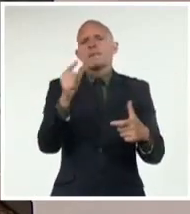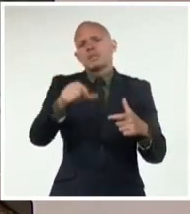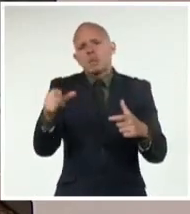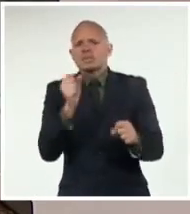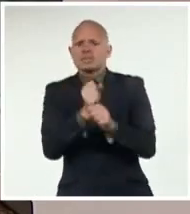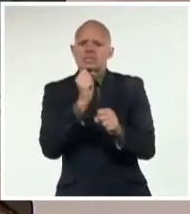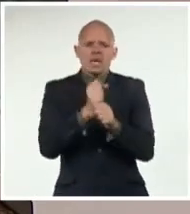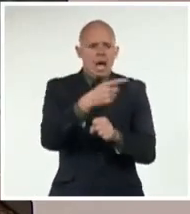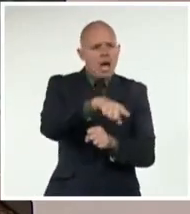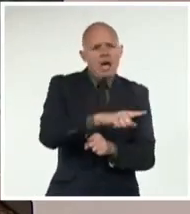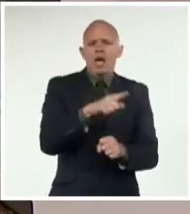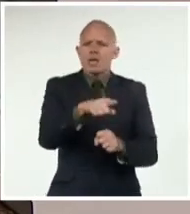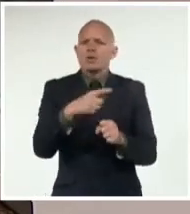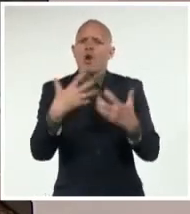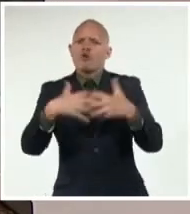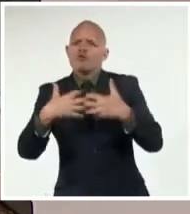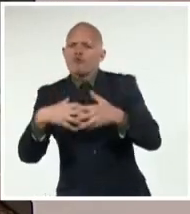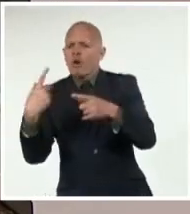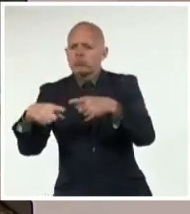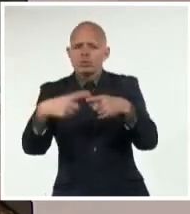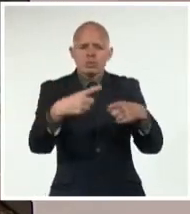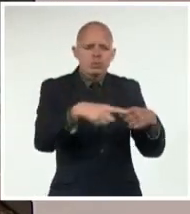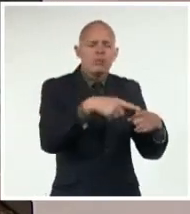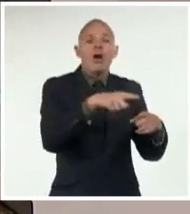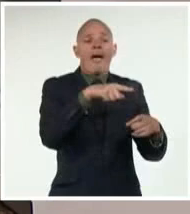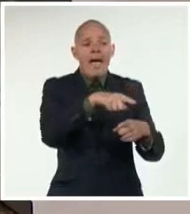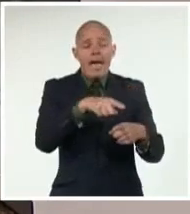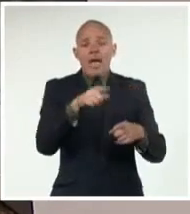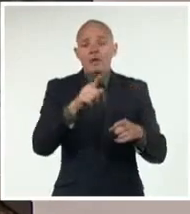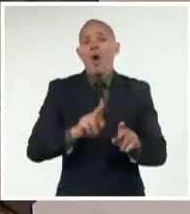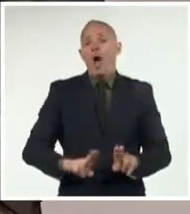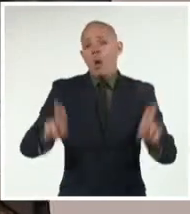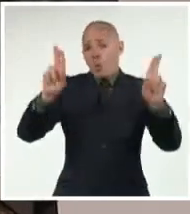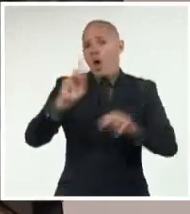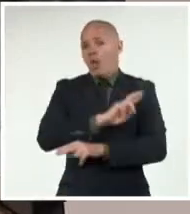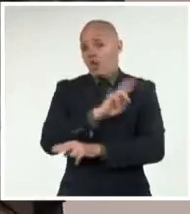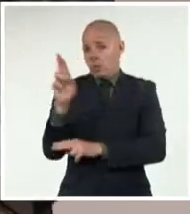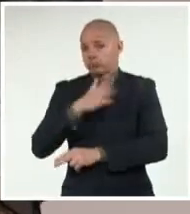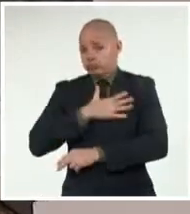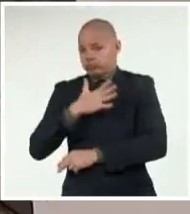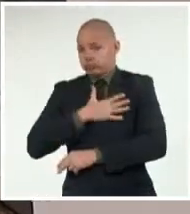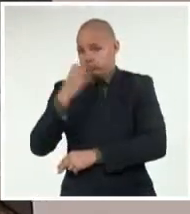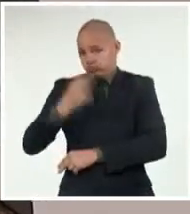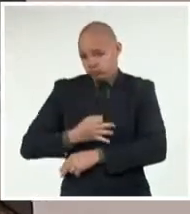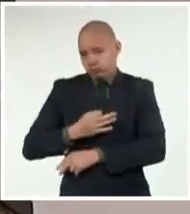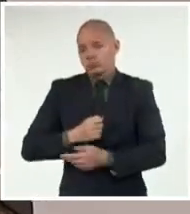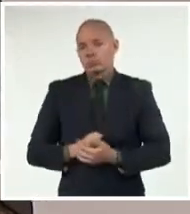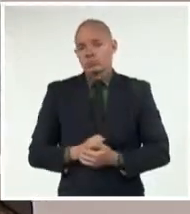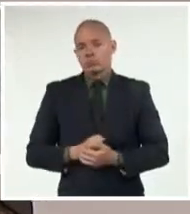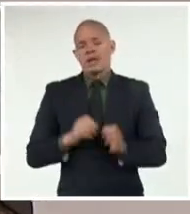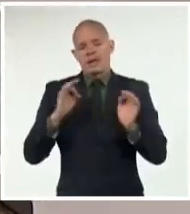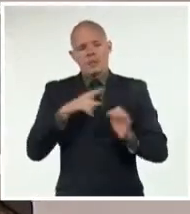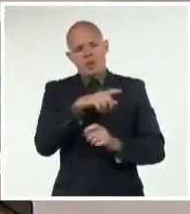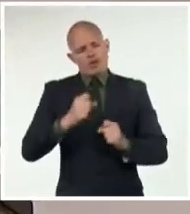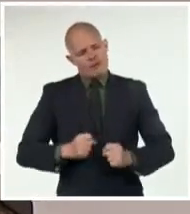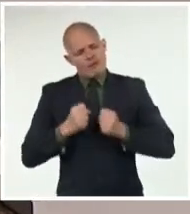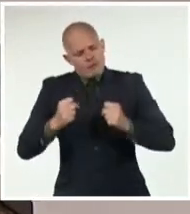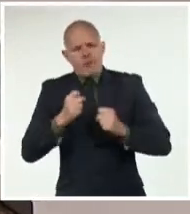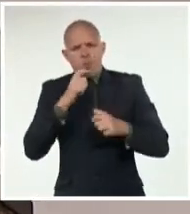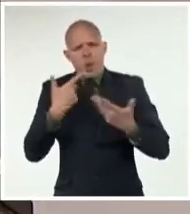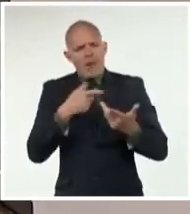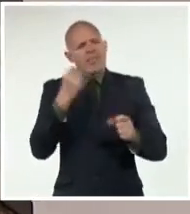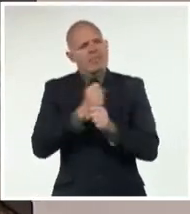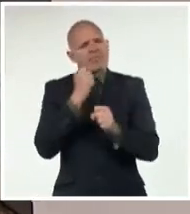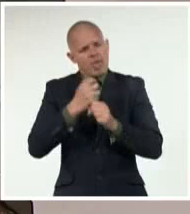los que producen y los que imponen su ley revolucionaria con la fuerza de su razón y con la fuerza de su